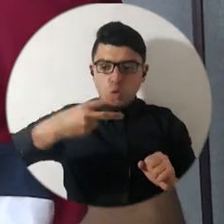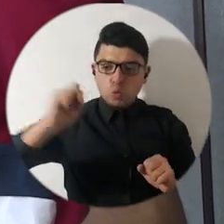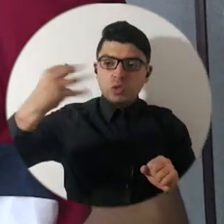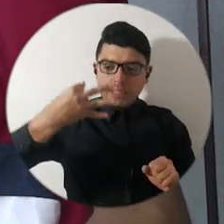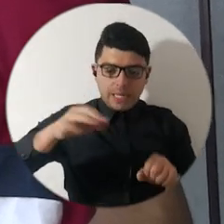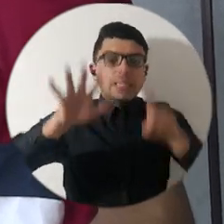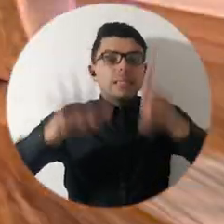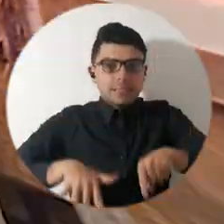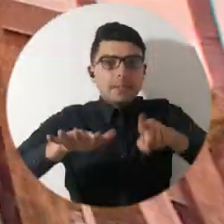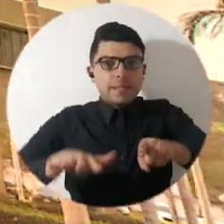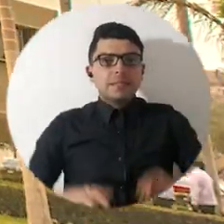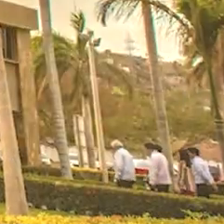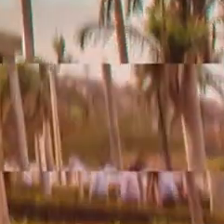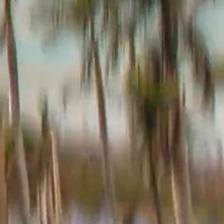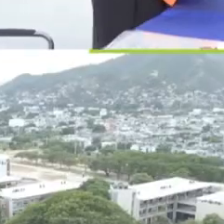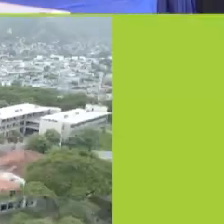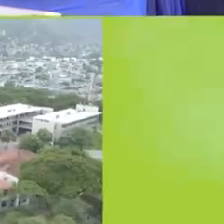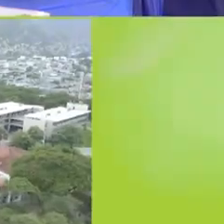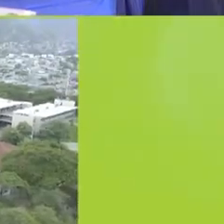tercer semestre.